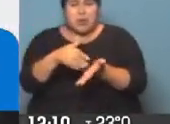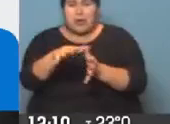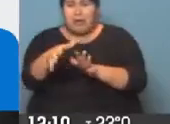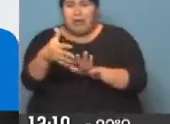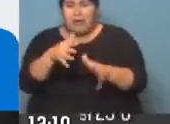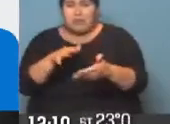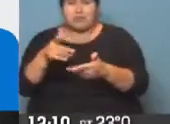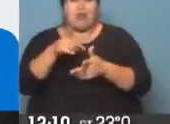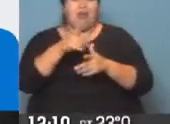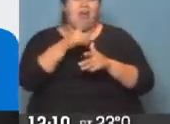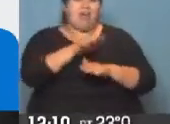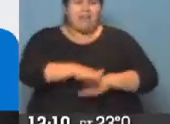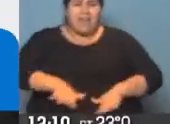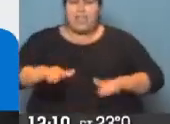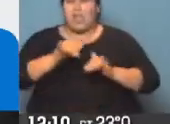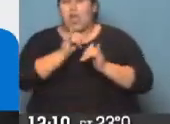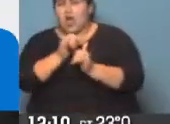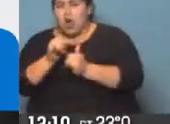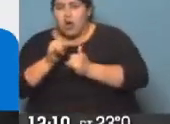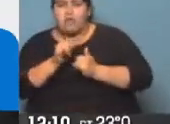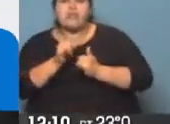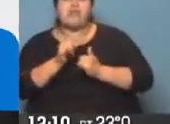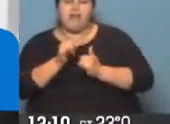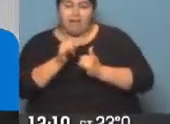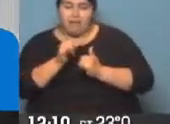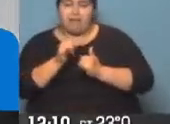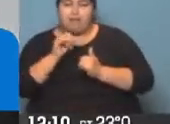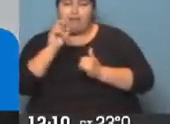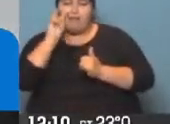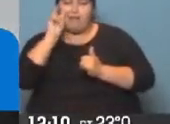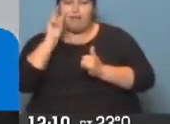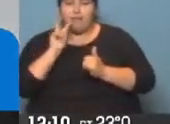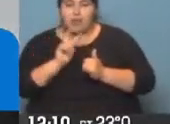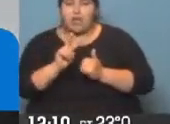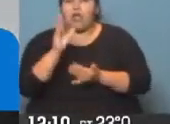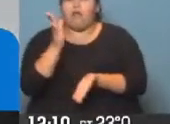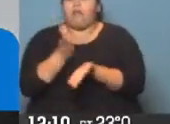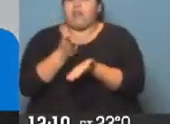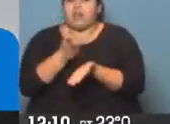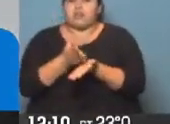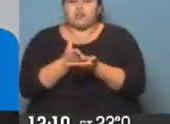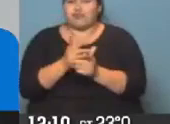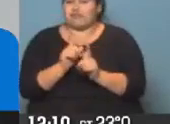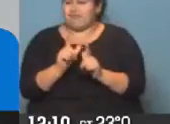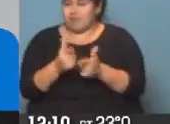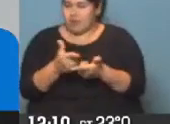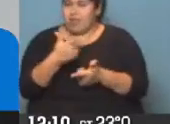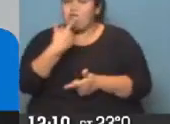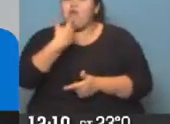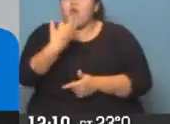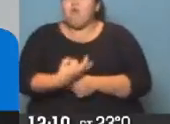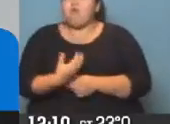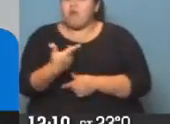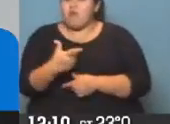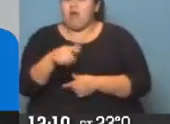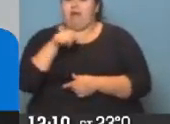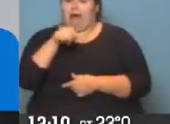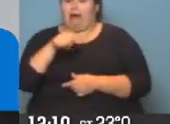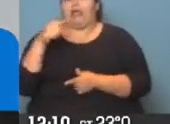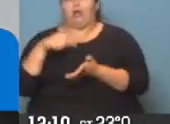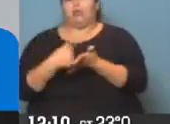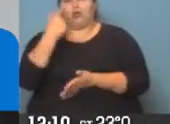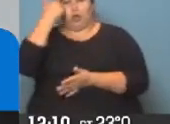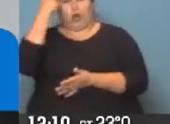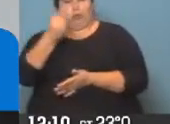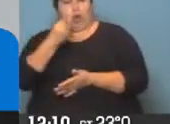de adolescentes, que están en situación que al menos algunos de estos derechos se ven vulnerados. Es una cifra que nos preocupa y que